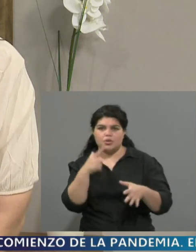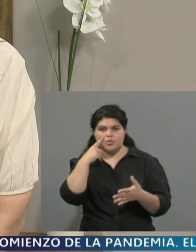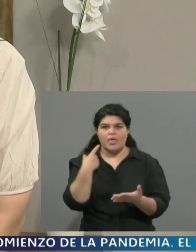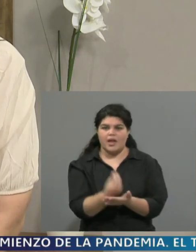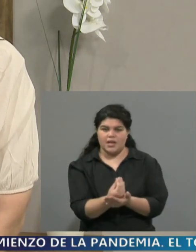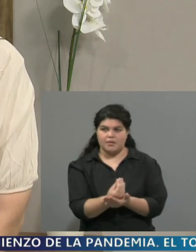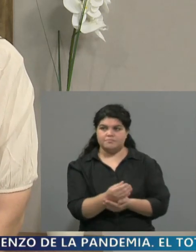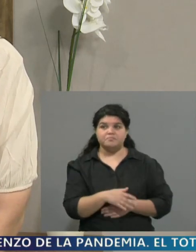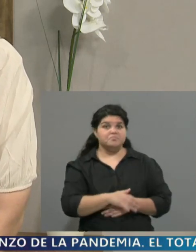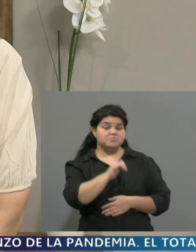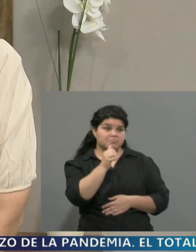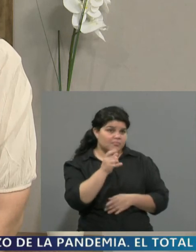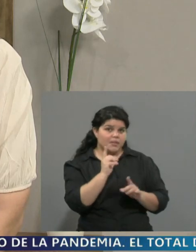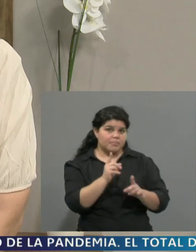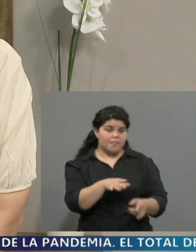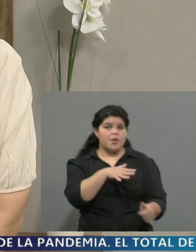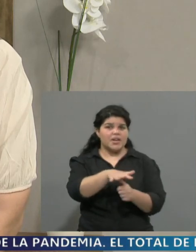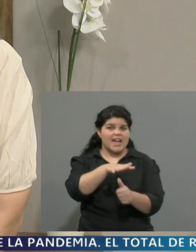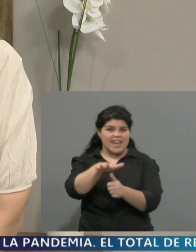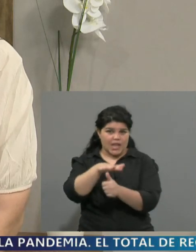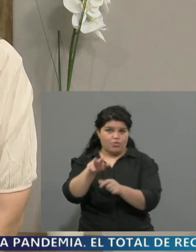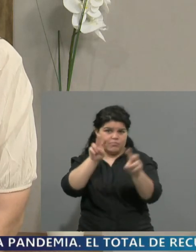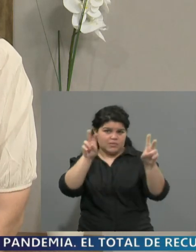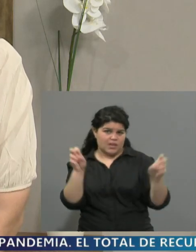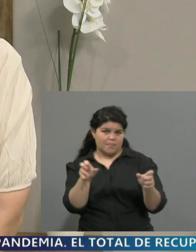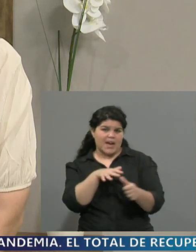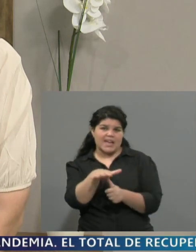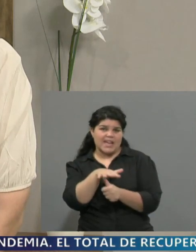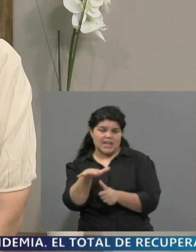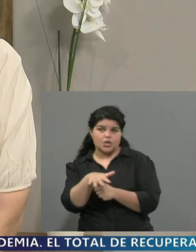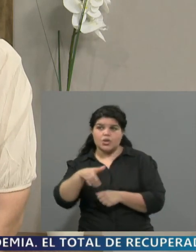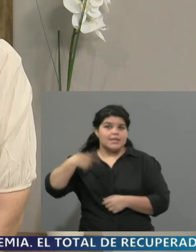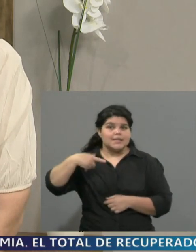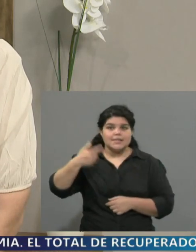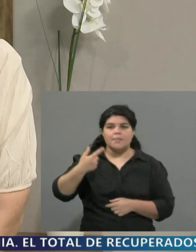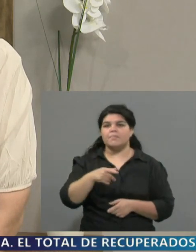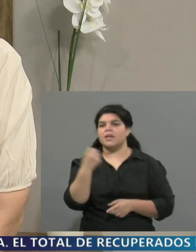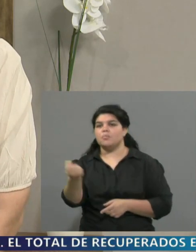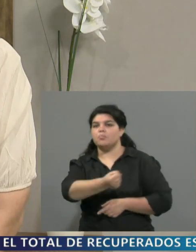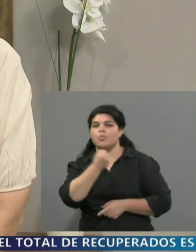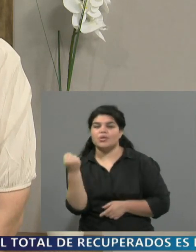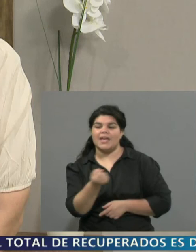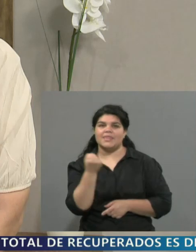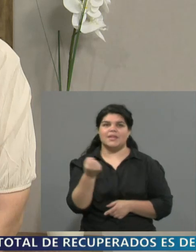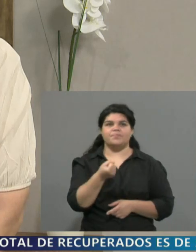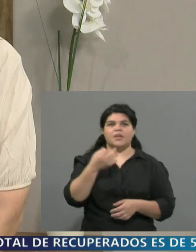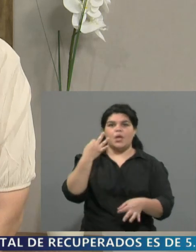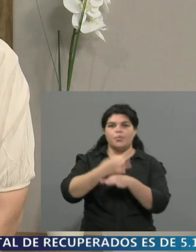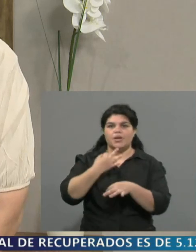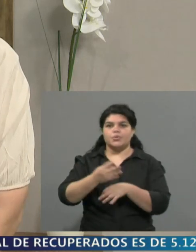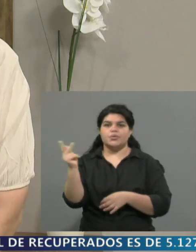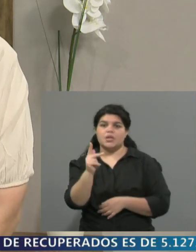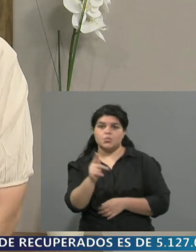viste que siempre que hablamos de género, o cualquier tema, una columna de género, terminamos hablando de la importancia de la educación sexual integral. Y